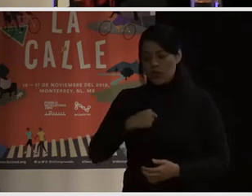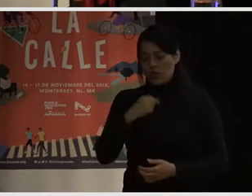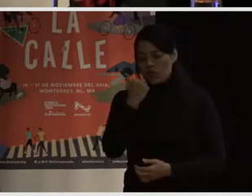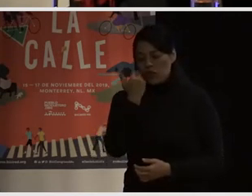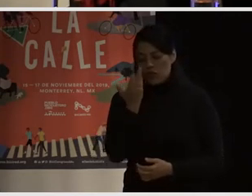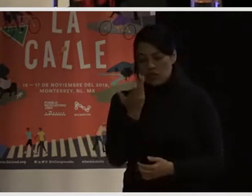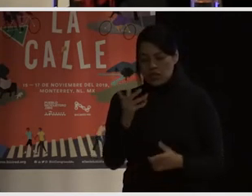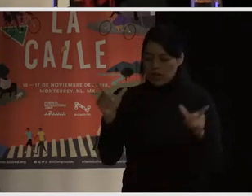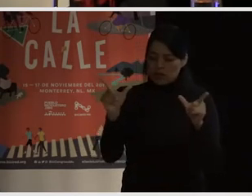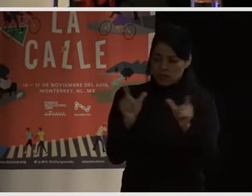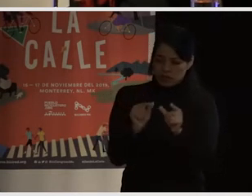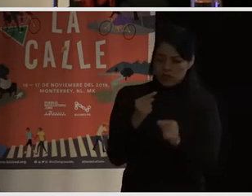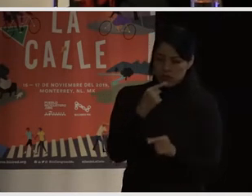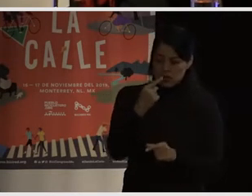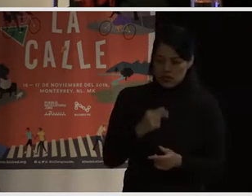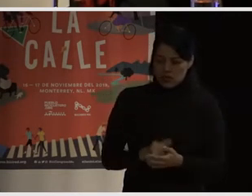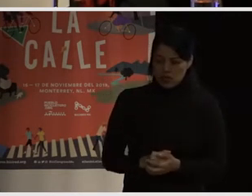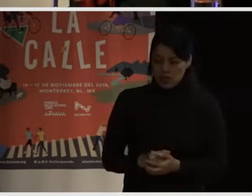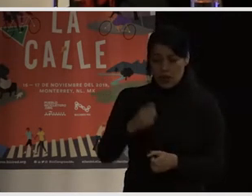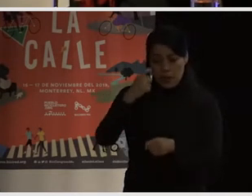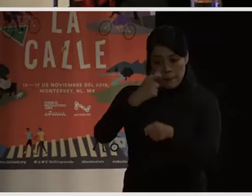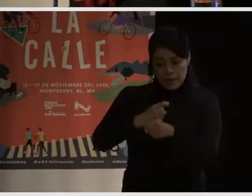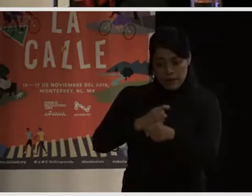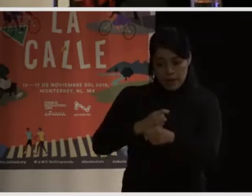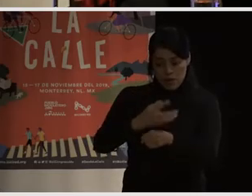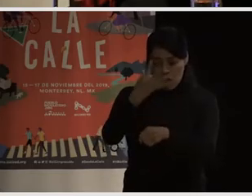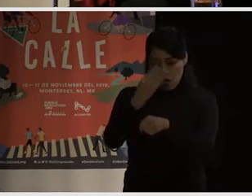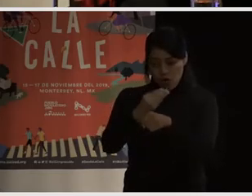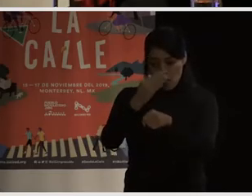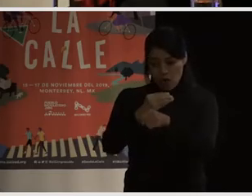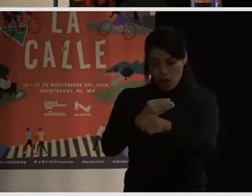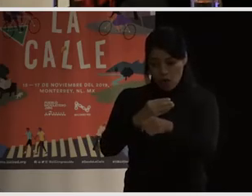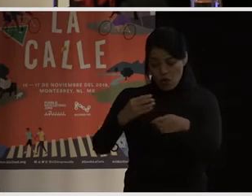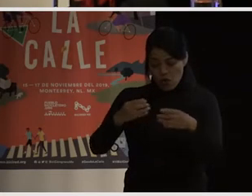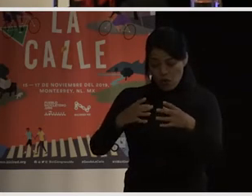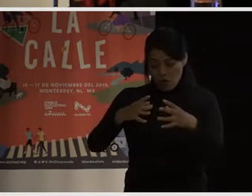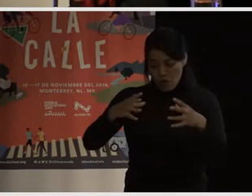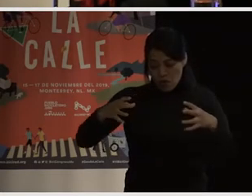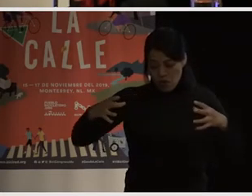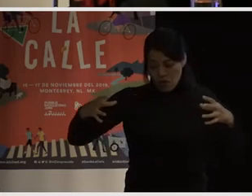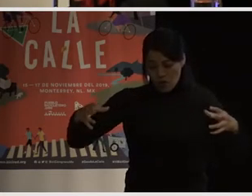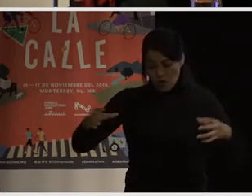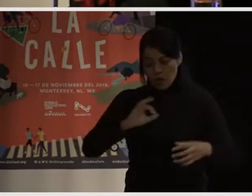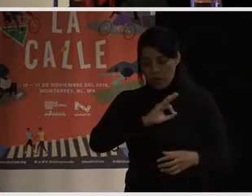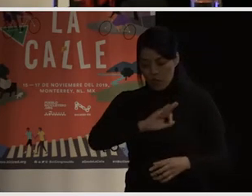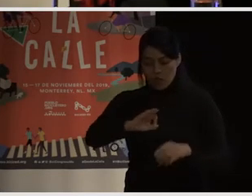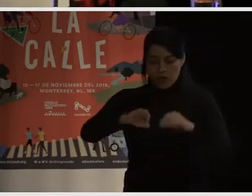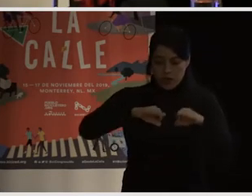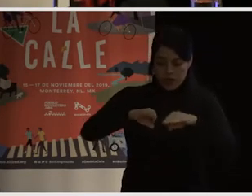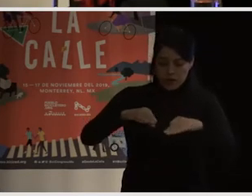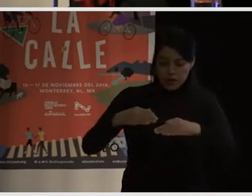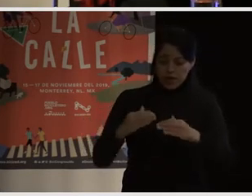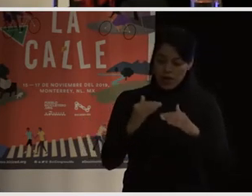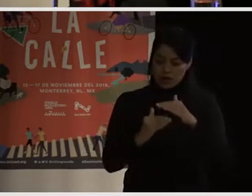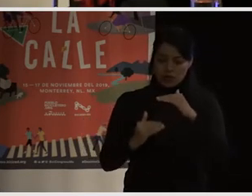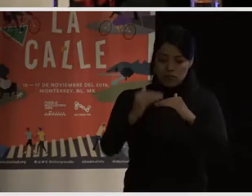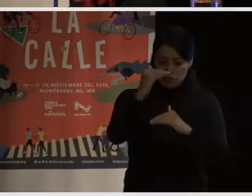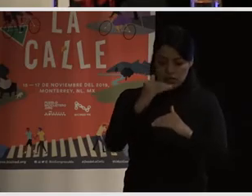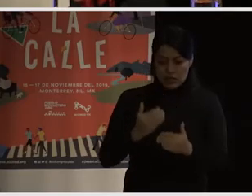resumirlo así lo primero fue generar esta estructura que nos permitiera poder trabajar y avanzar desde ese desde ese ámbito